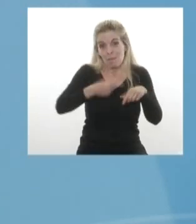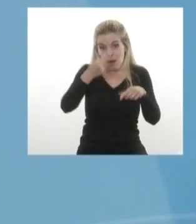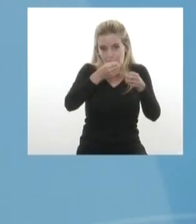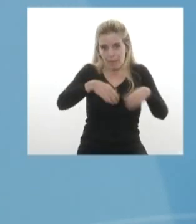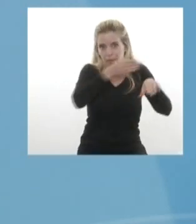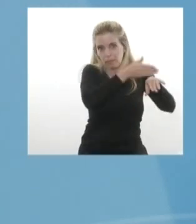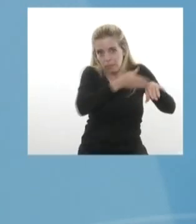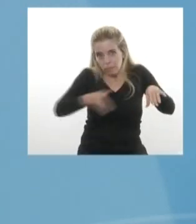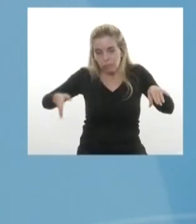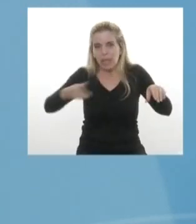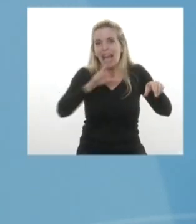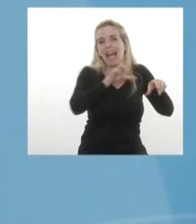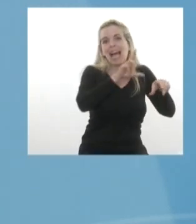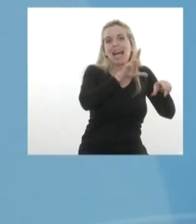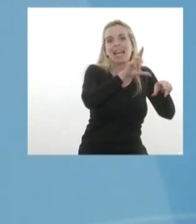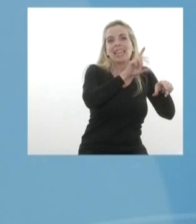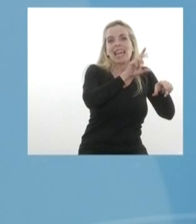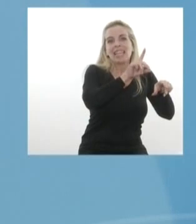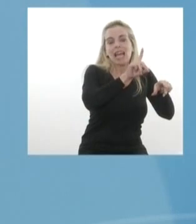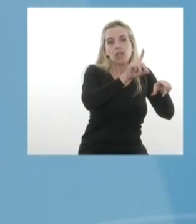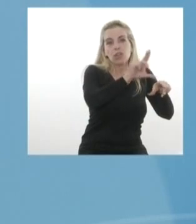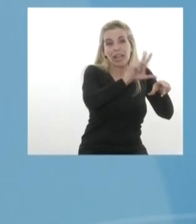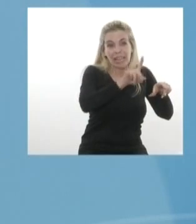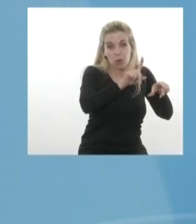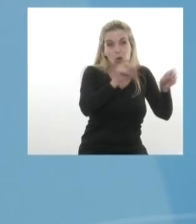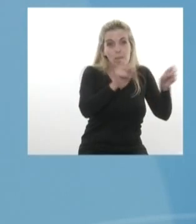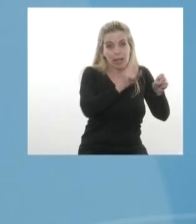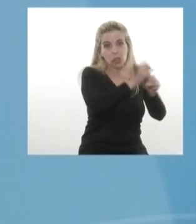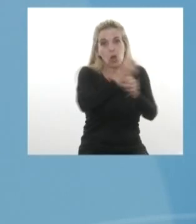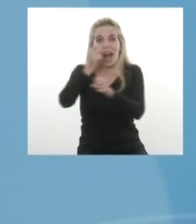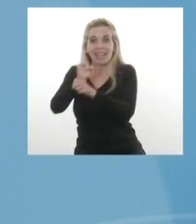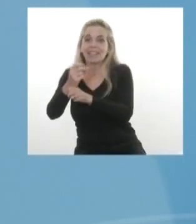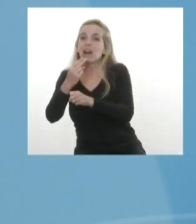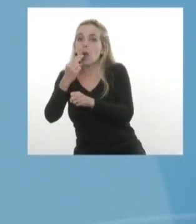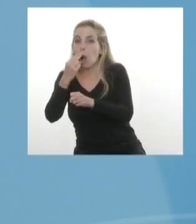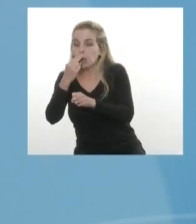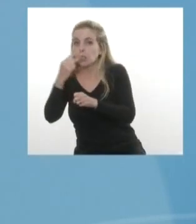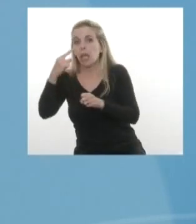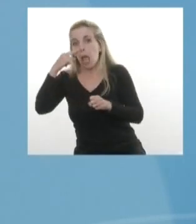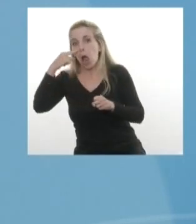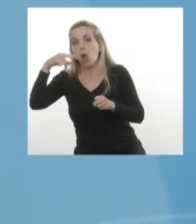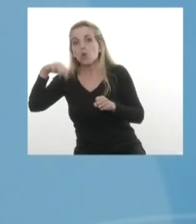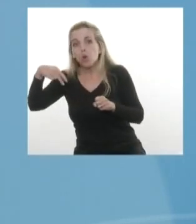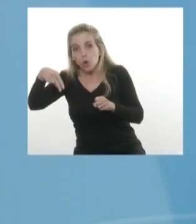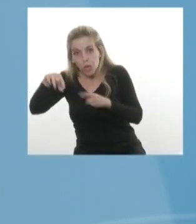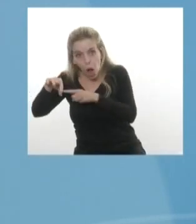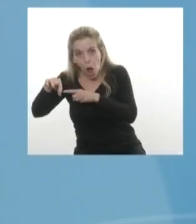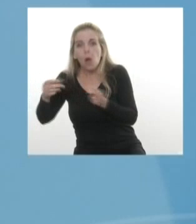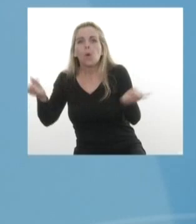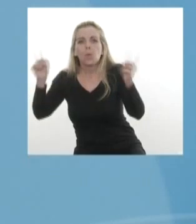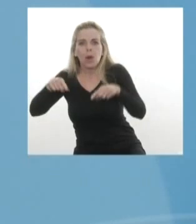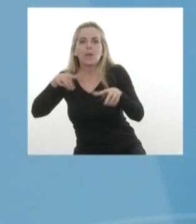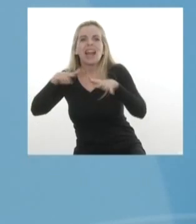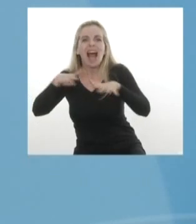días, desde el 31 de mayo hasta el 11 de junio inclusive, se retomarán las